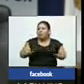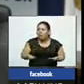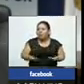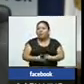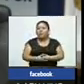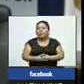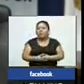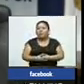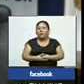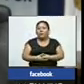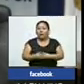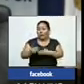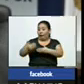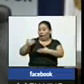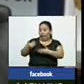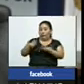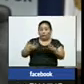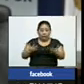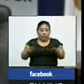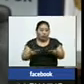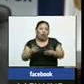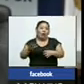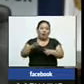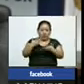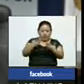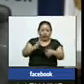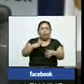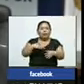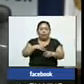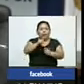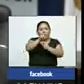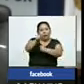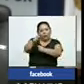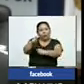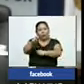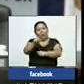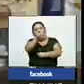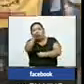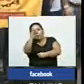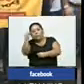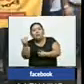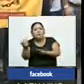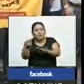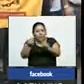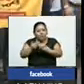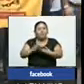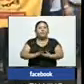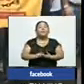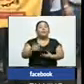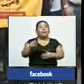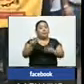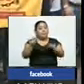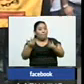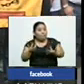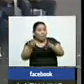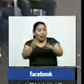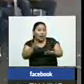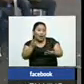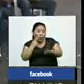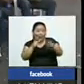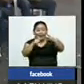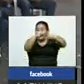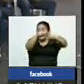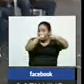realizando en algunas denuncias internacionales que como país teníamos. Se espera tener resultados sobre los tres